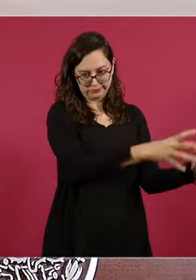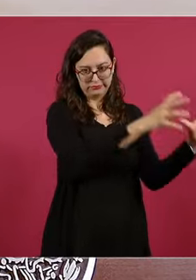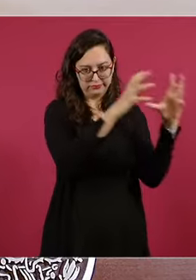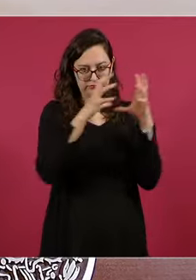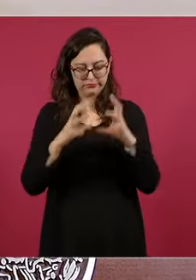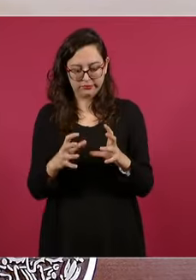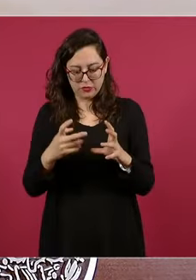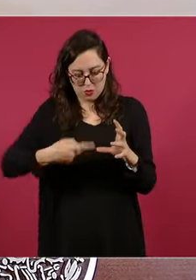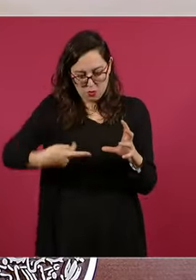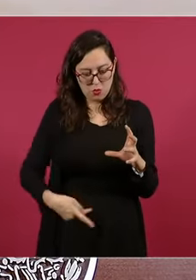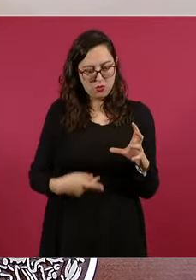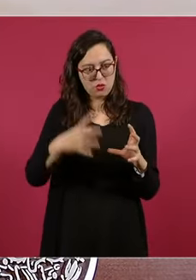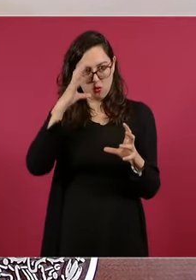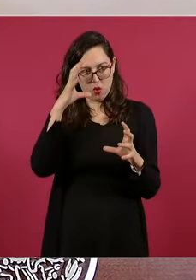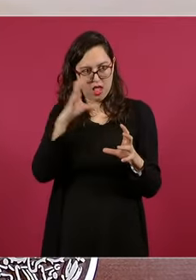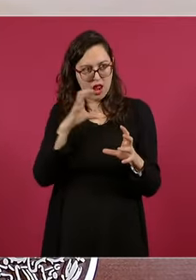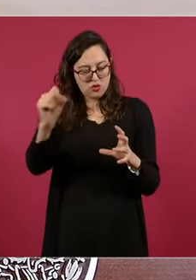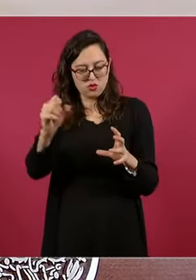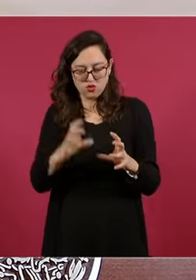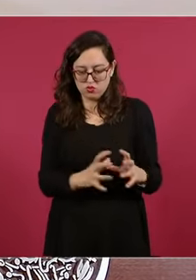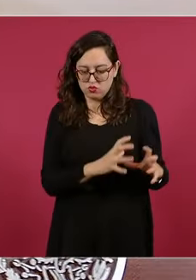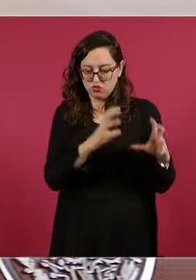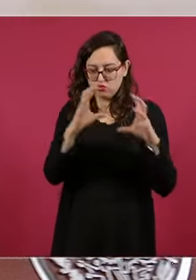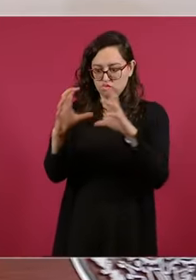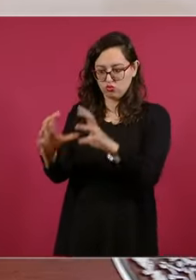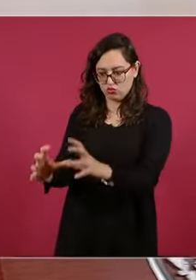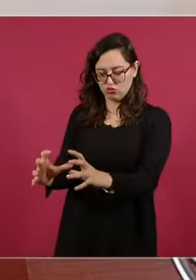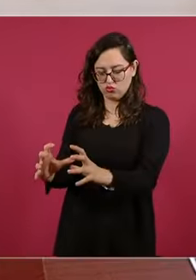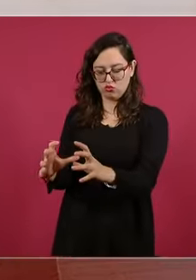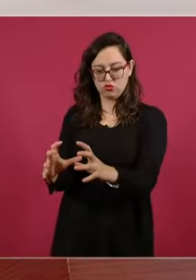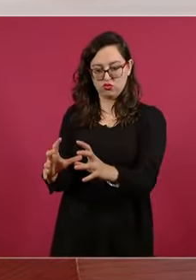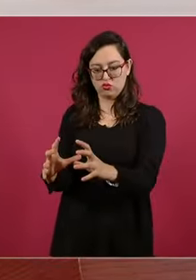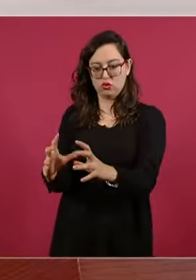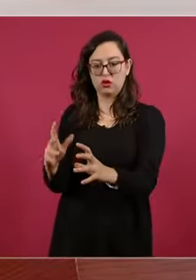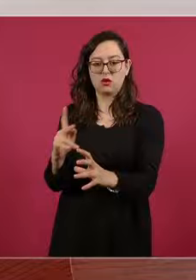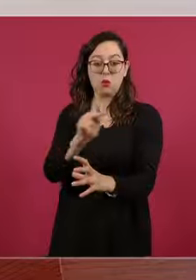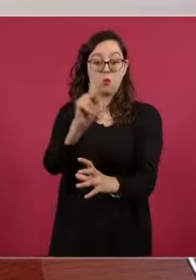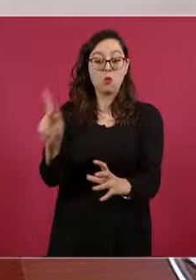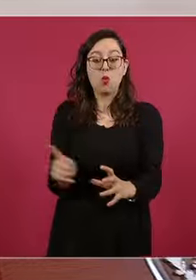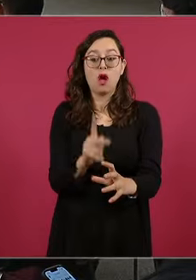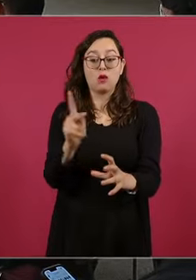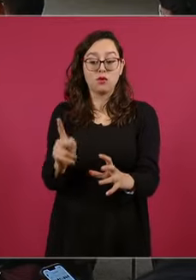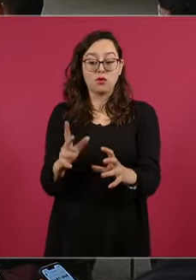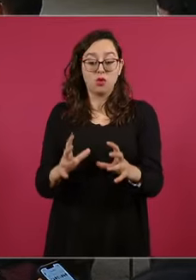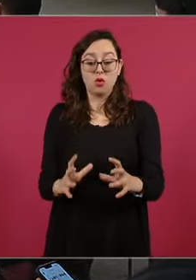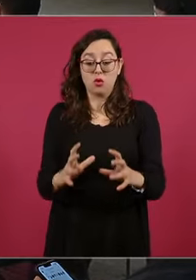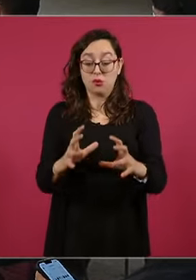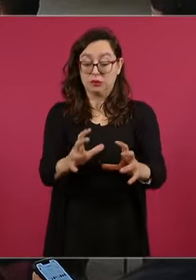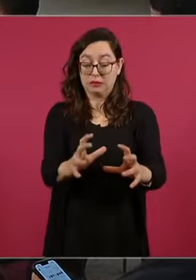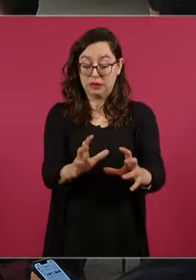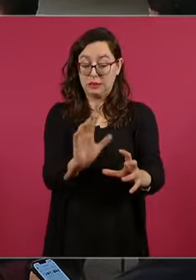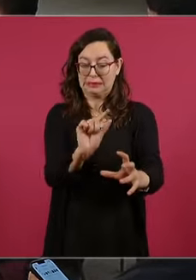de Morelos, pero antes de llevarla al pueblo, sí,